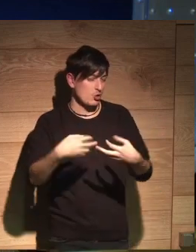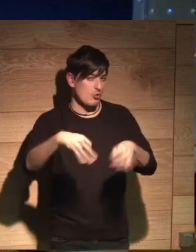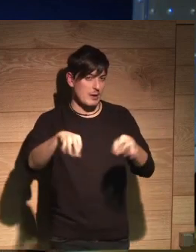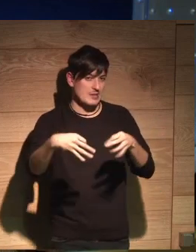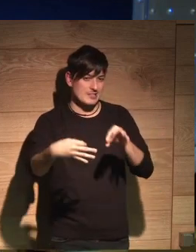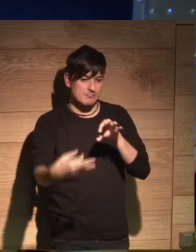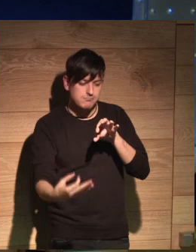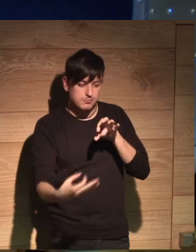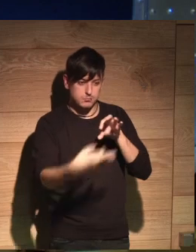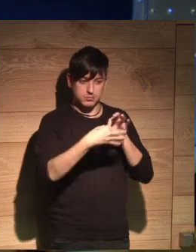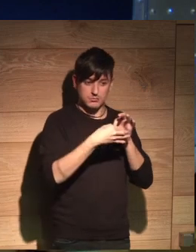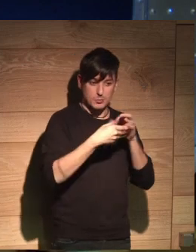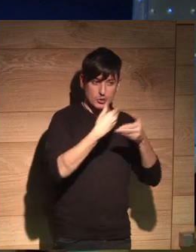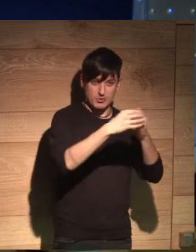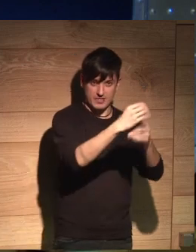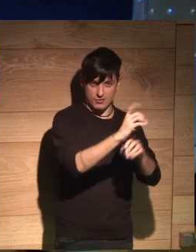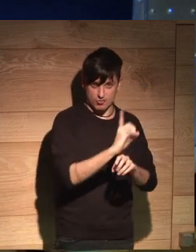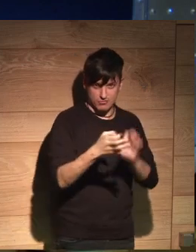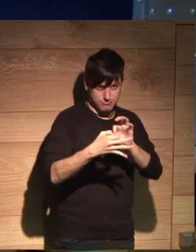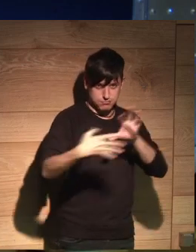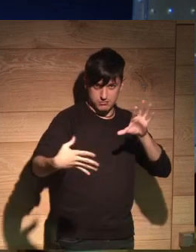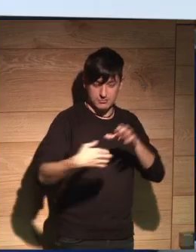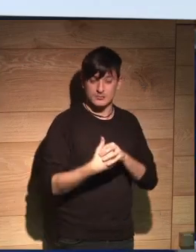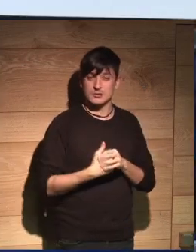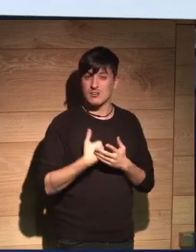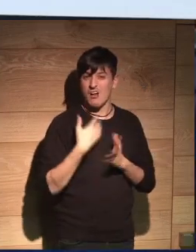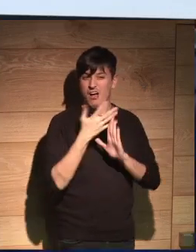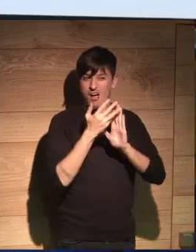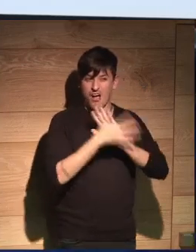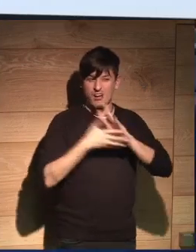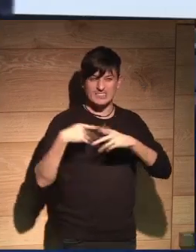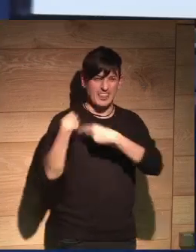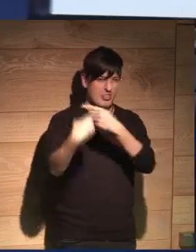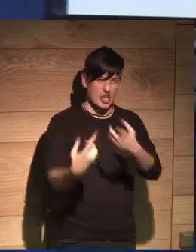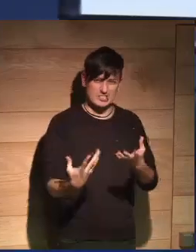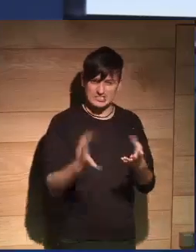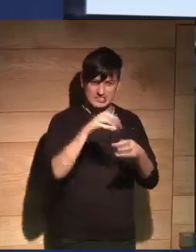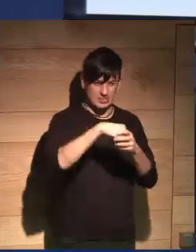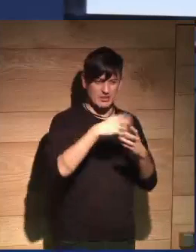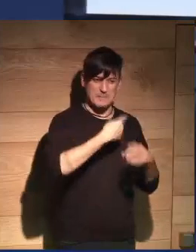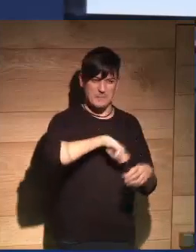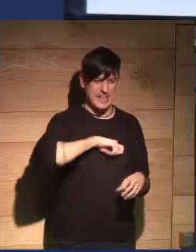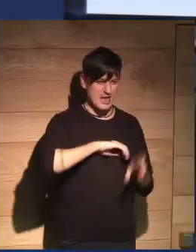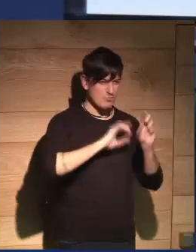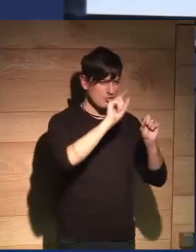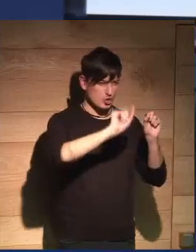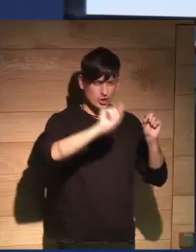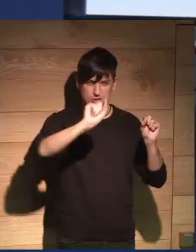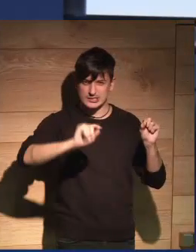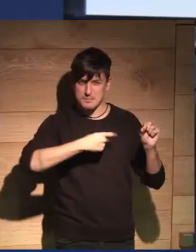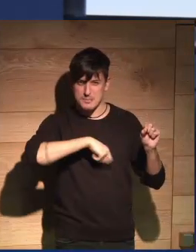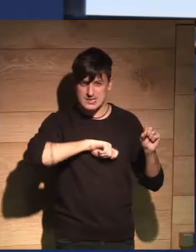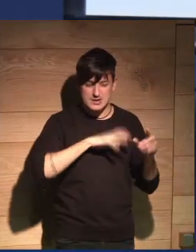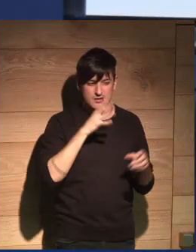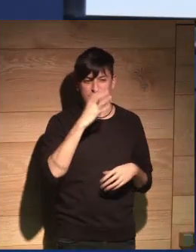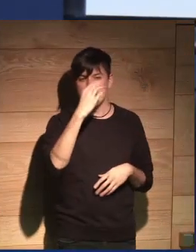al progreso científico. Y hablo de tradiciones en toda España, en muchos lugares de España, y cómo la ciencia forma